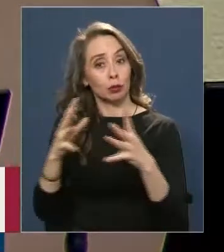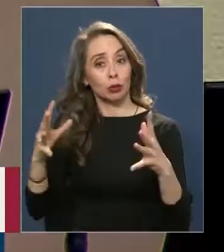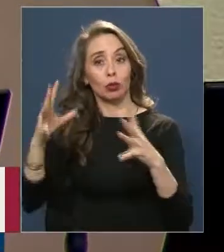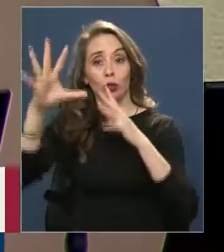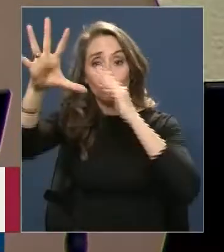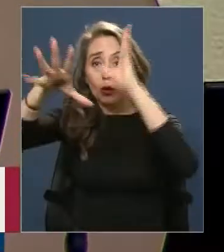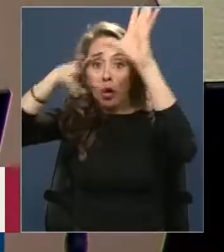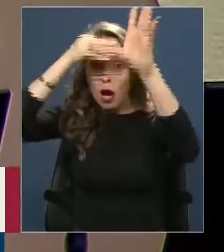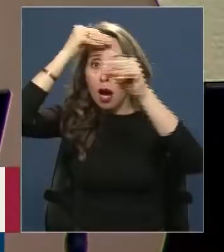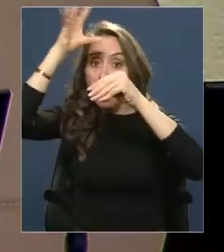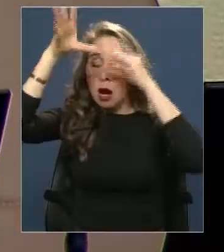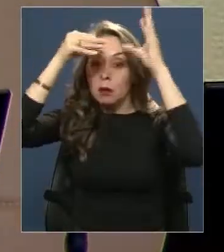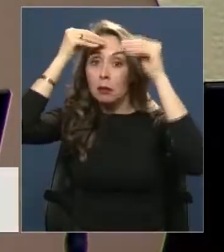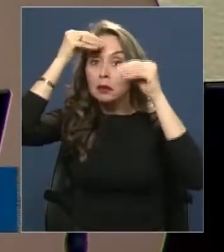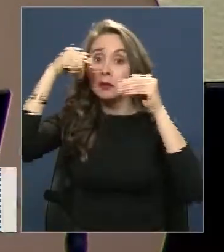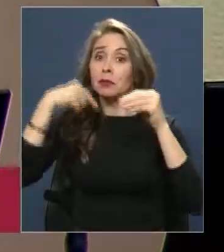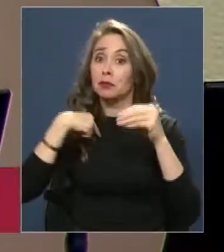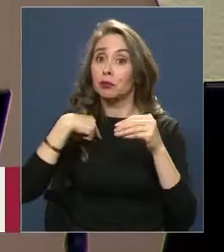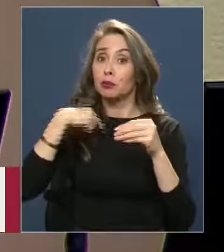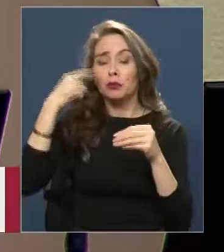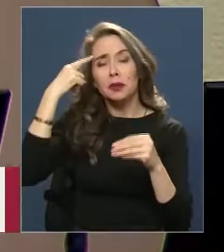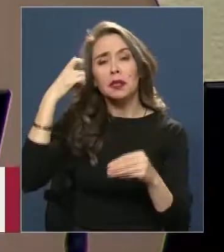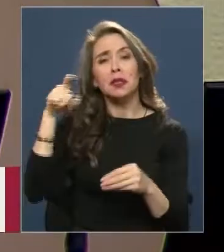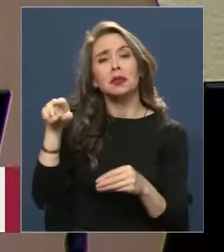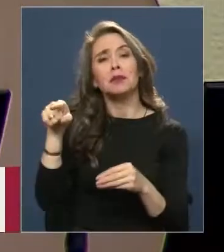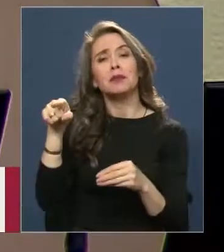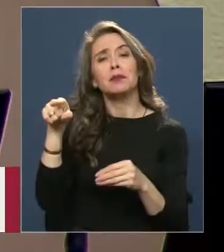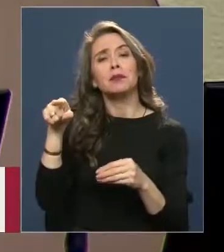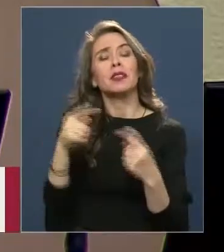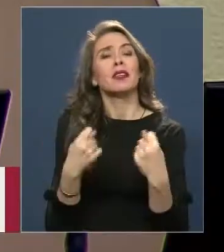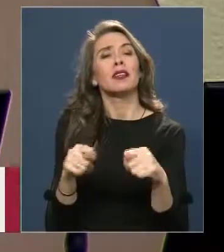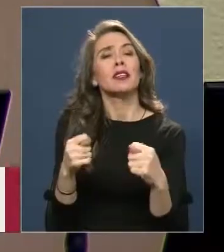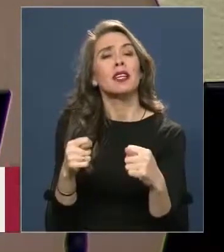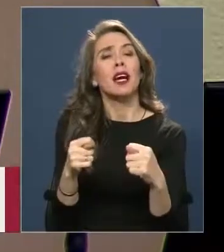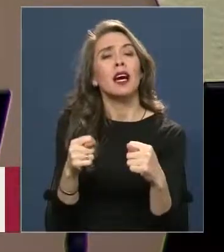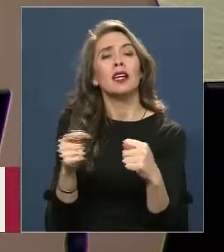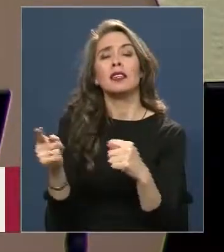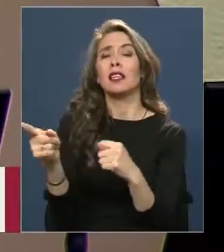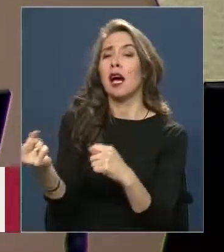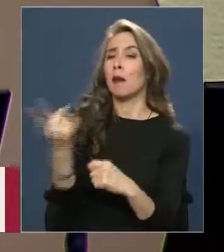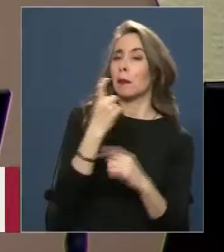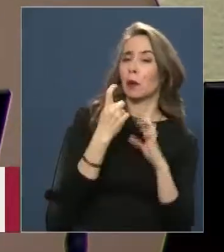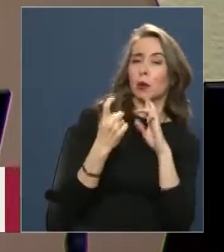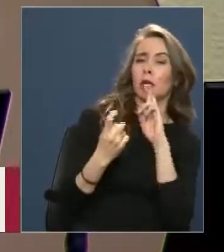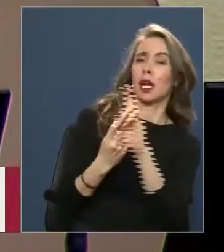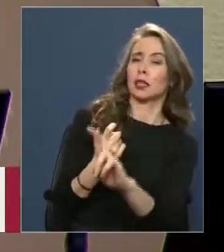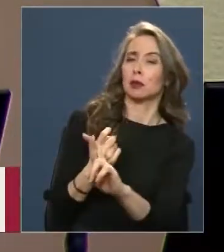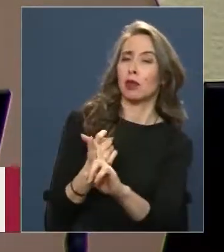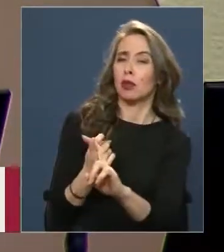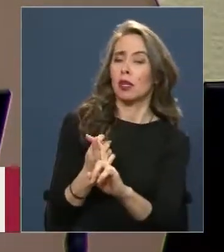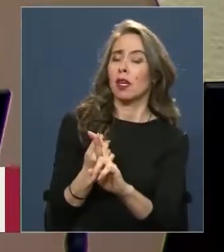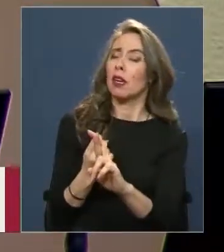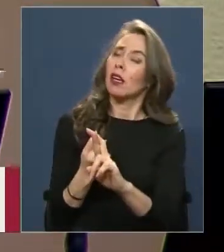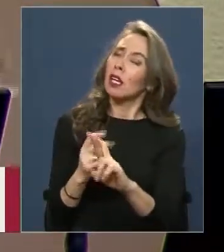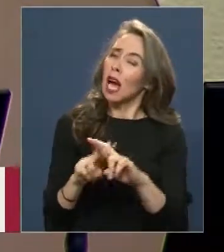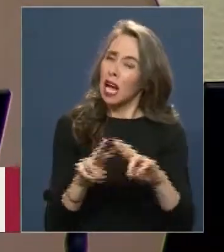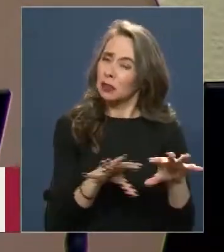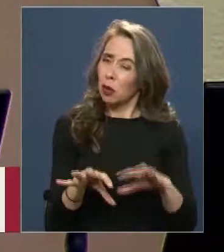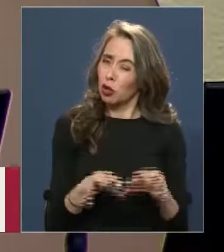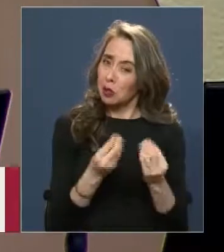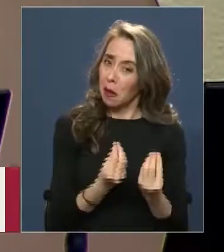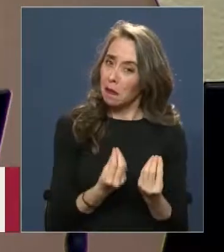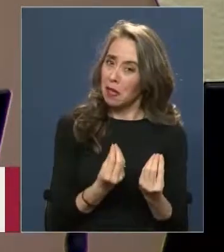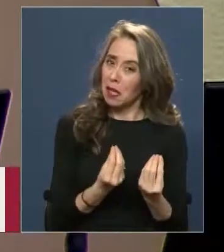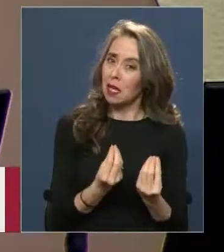aprendizaje. Y creo que la pregunta que tenemos que intentar responder aquí es si estamos haciendo las cosas bien. Yo creo que nadie